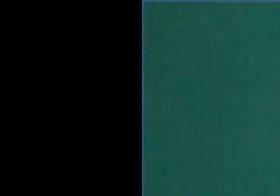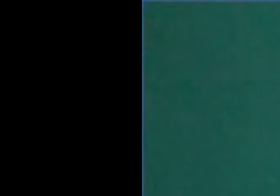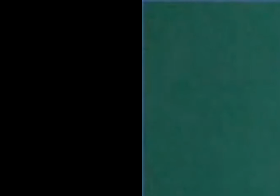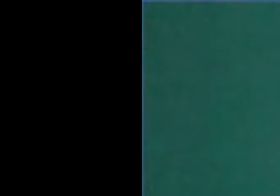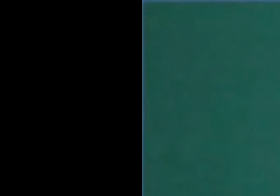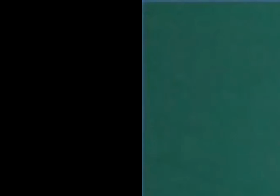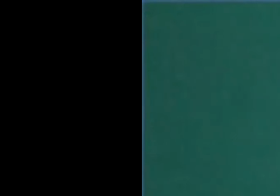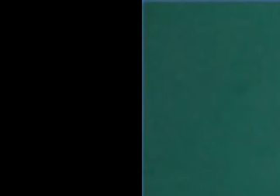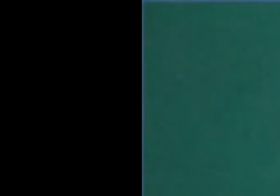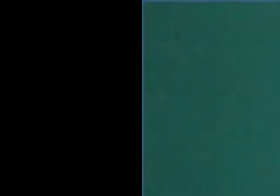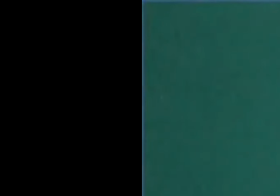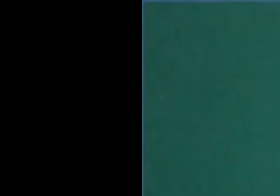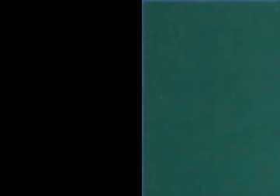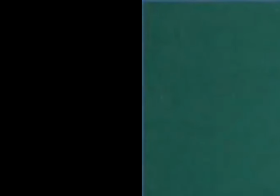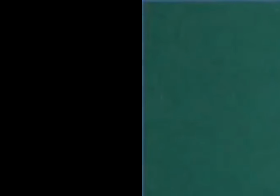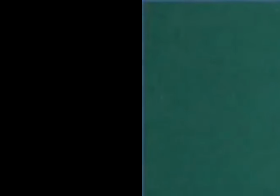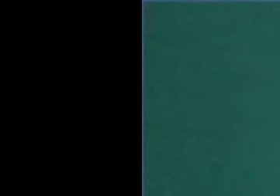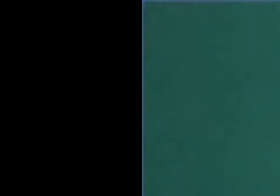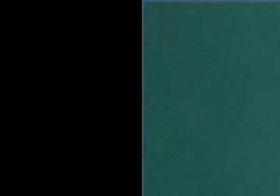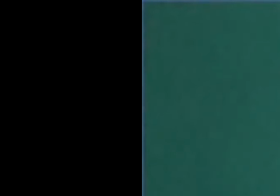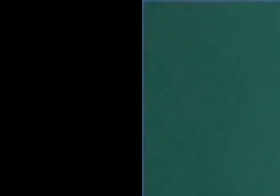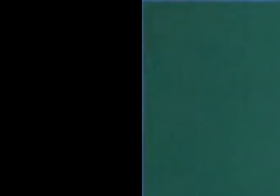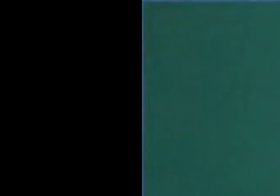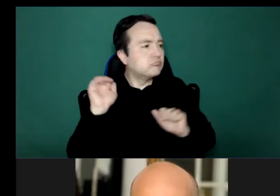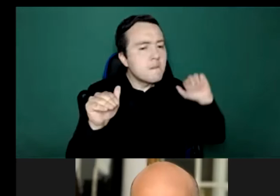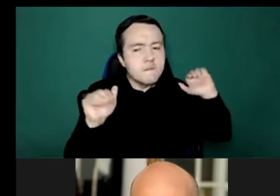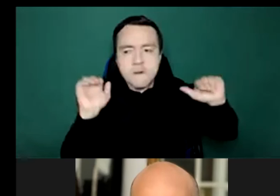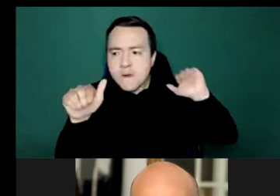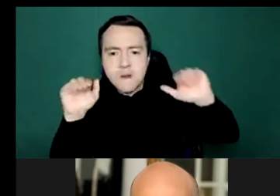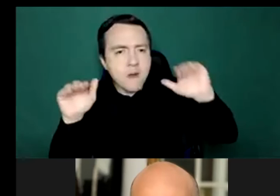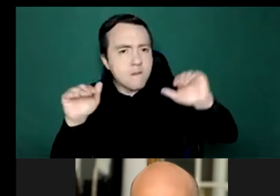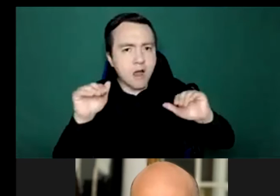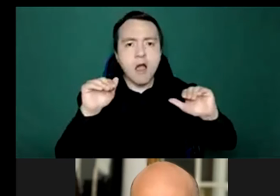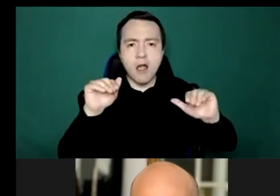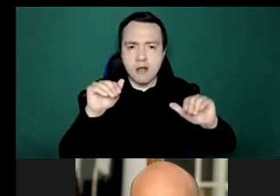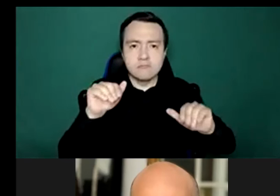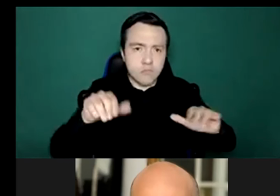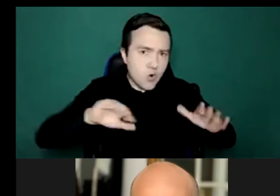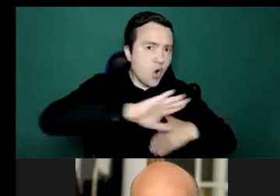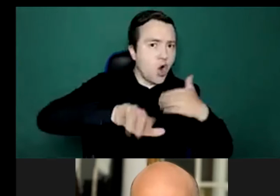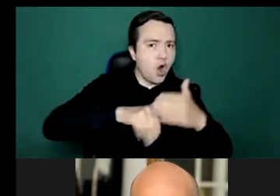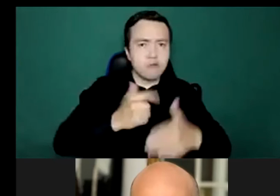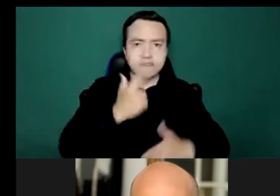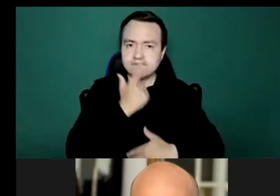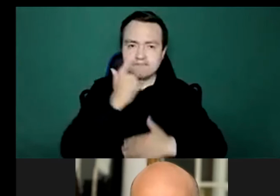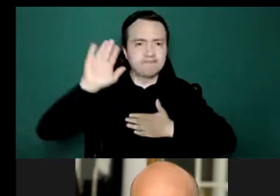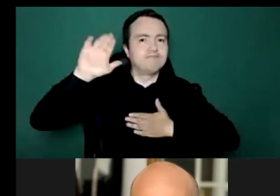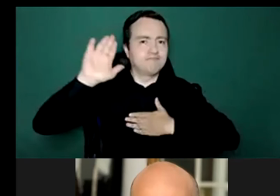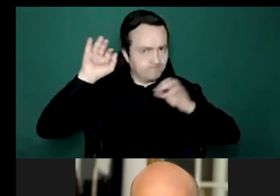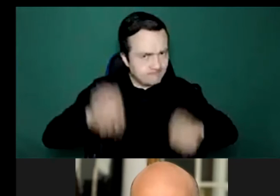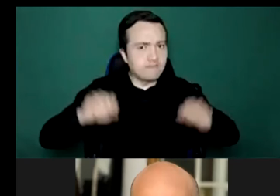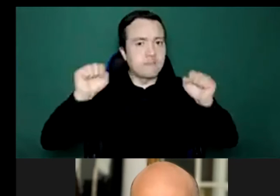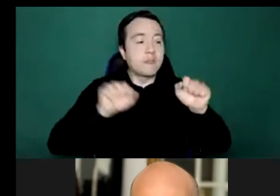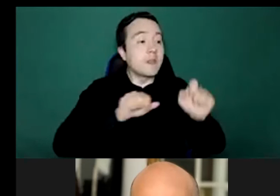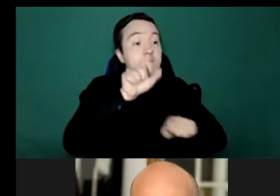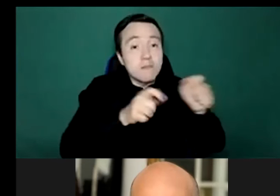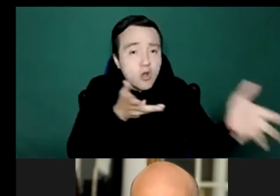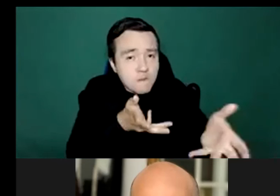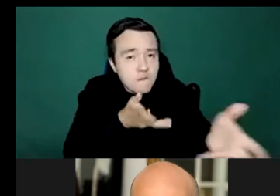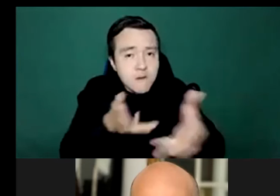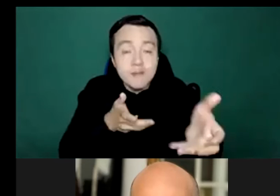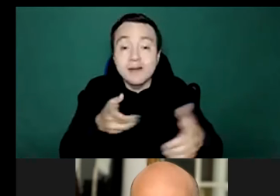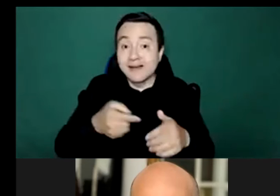un llamado a la acción, un pacto por la atención primaria en salud para la salud universal. El Pacto